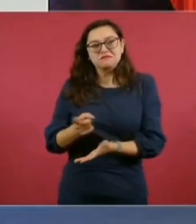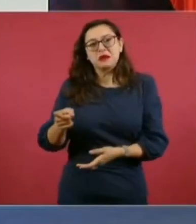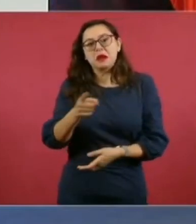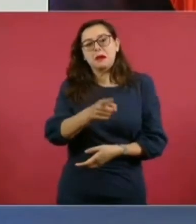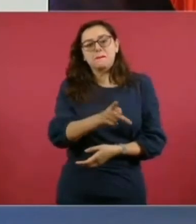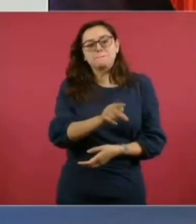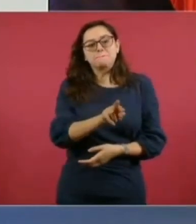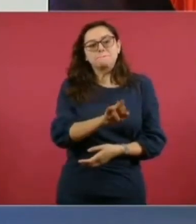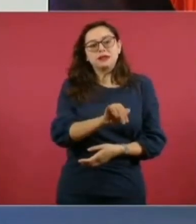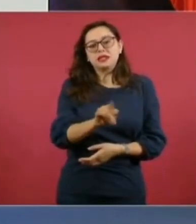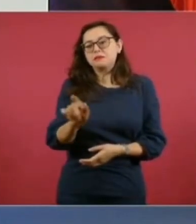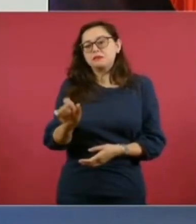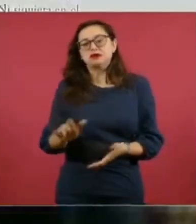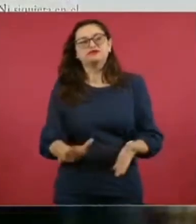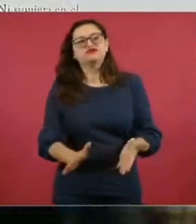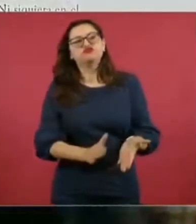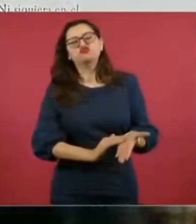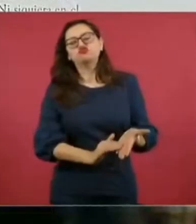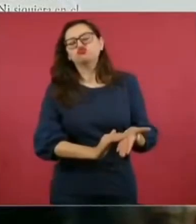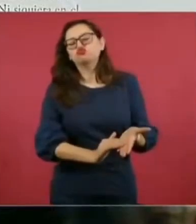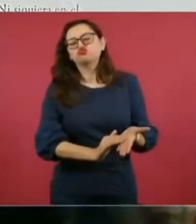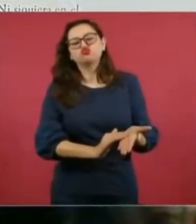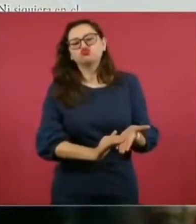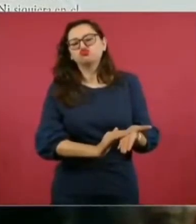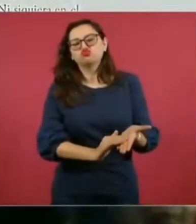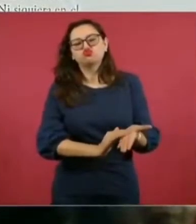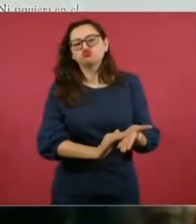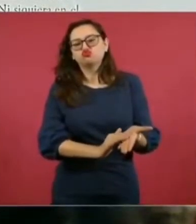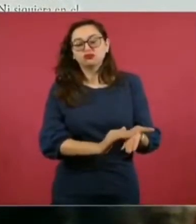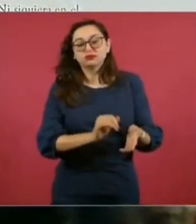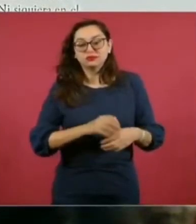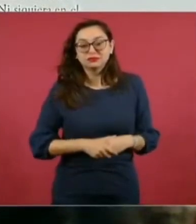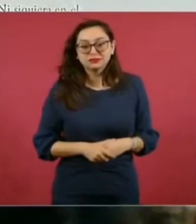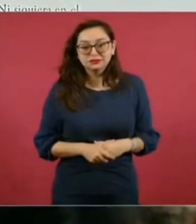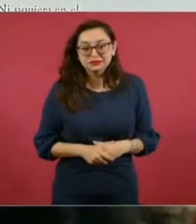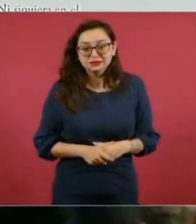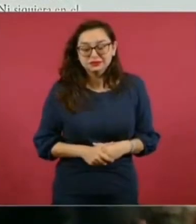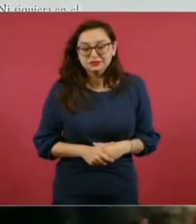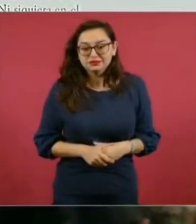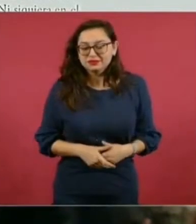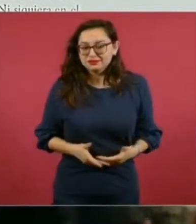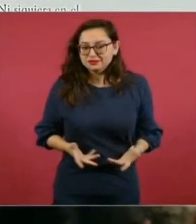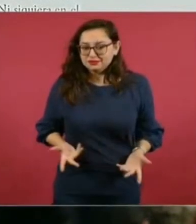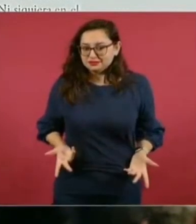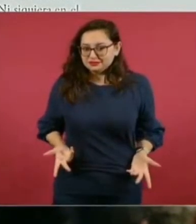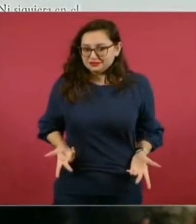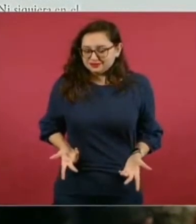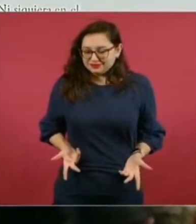extracción de minerales, algo que no